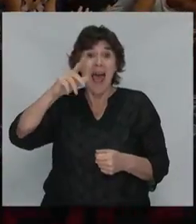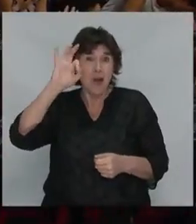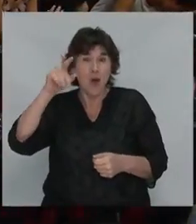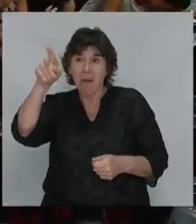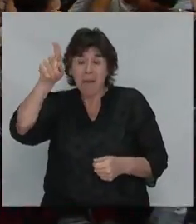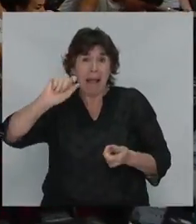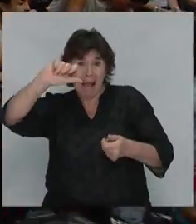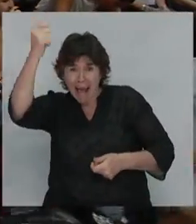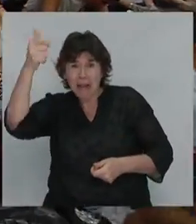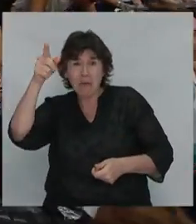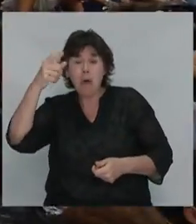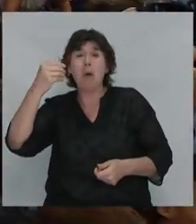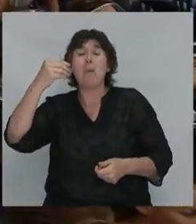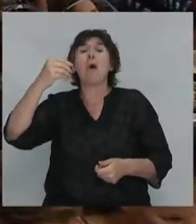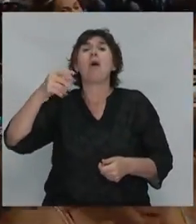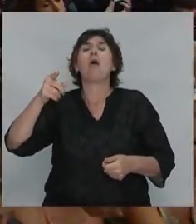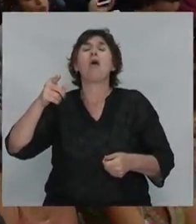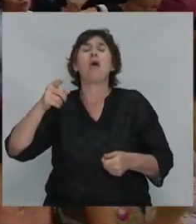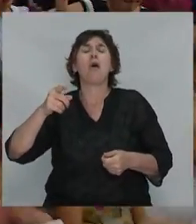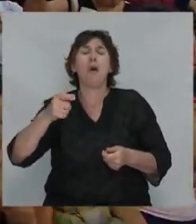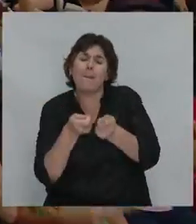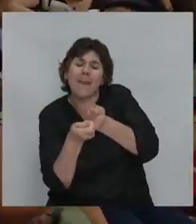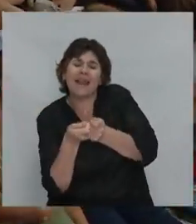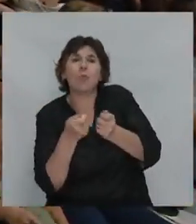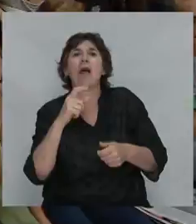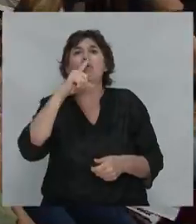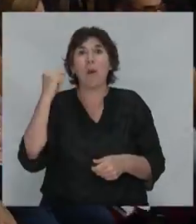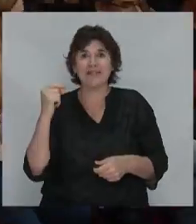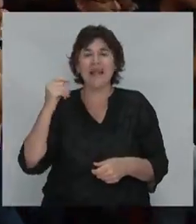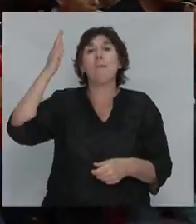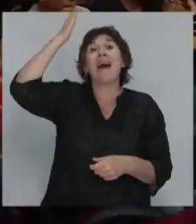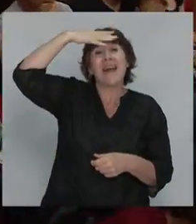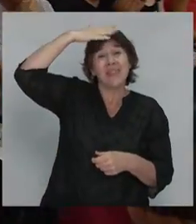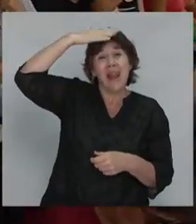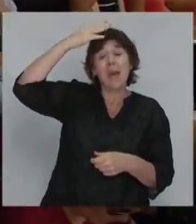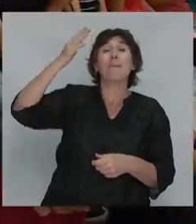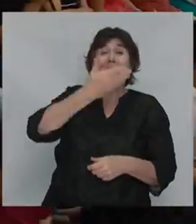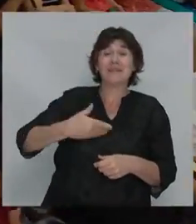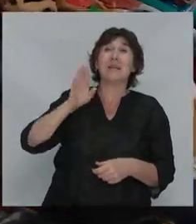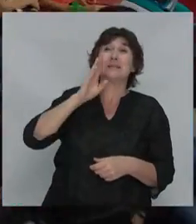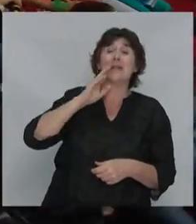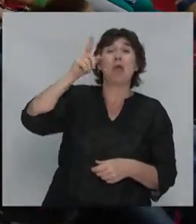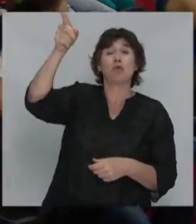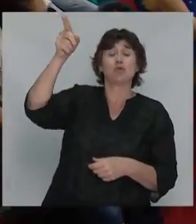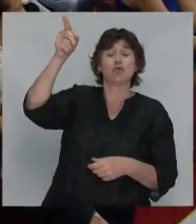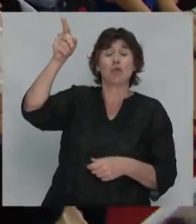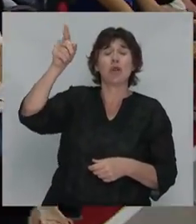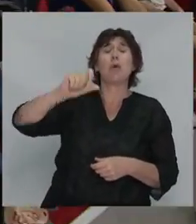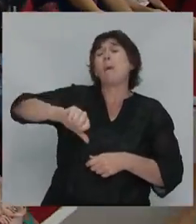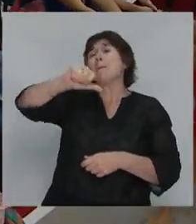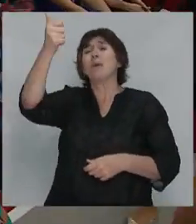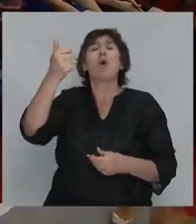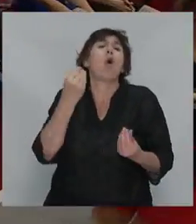trump cano manipulando facebook entonces hoy nosotros somos